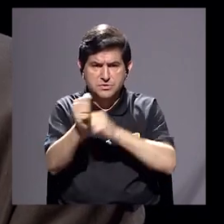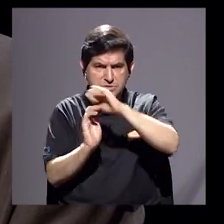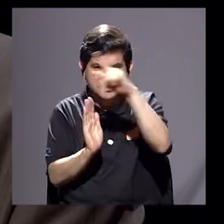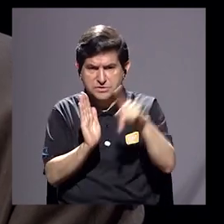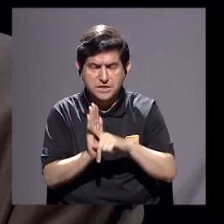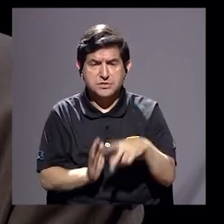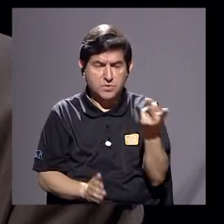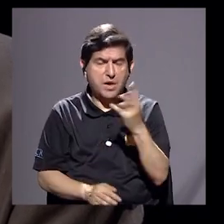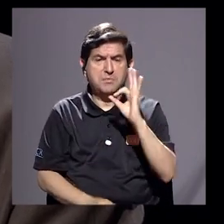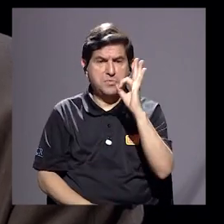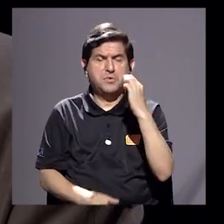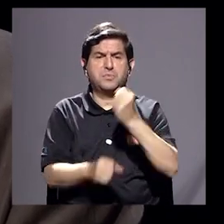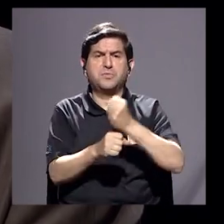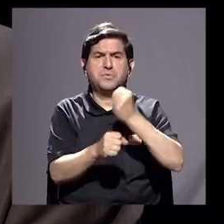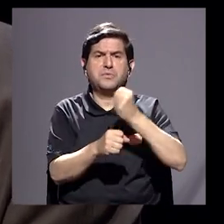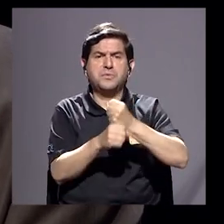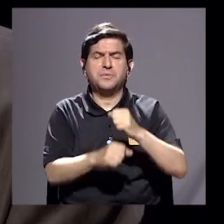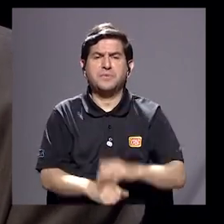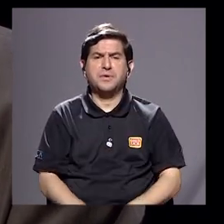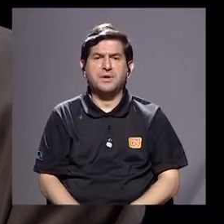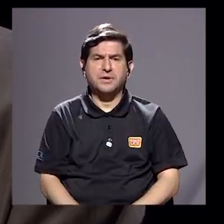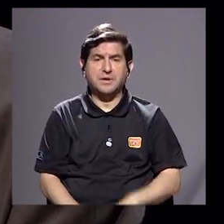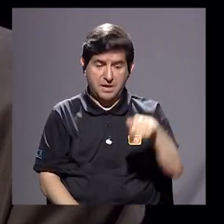periodismo dos cosas